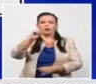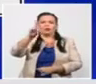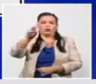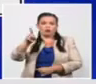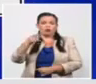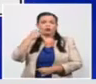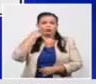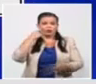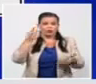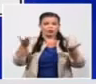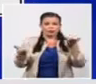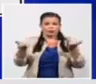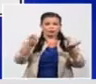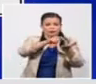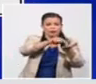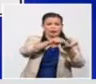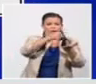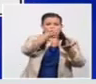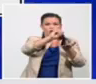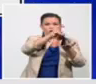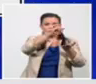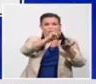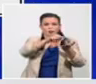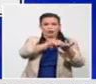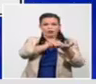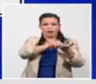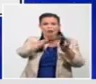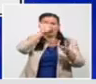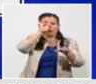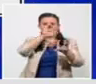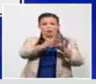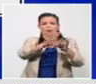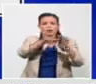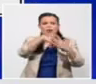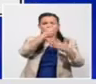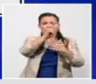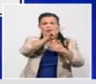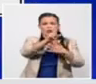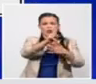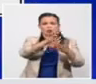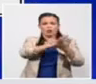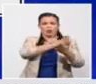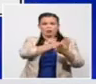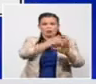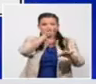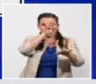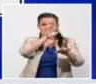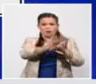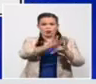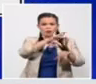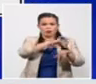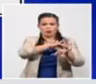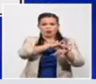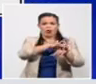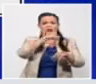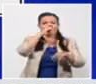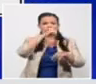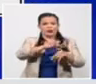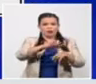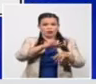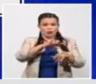2020, desde el 21 de marzo que se diagnosticó el primer niño en edad pediátrica en nuestro